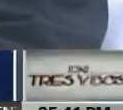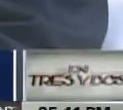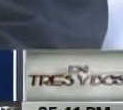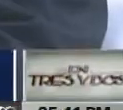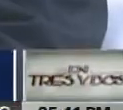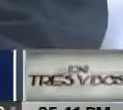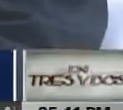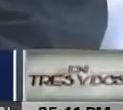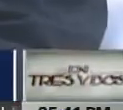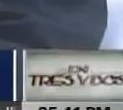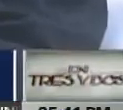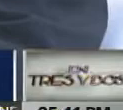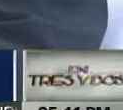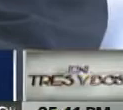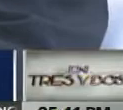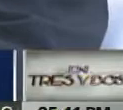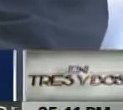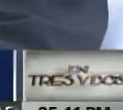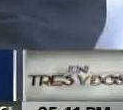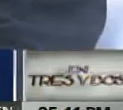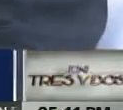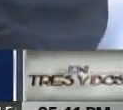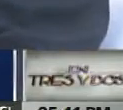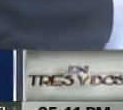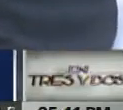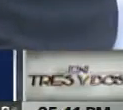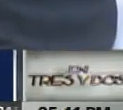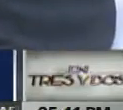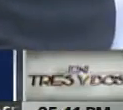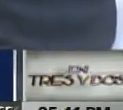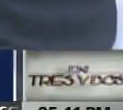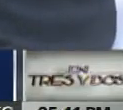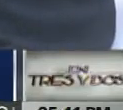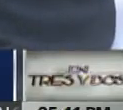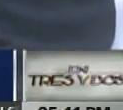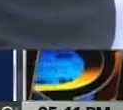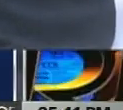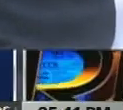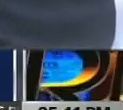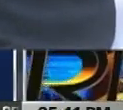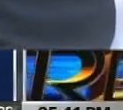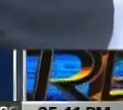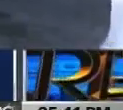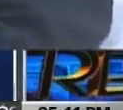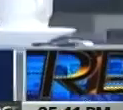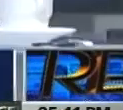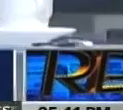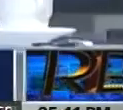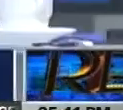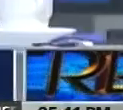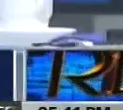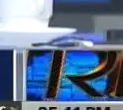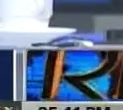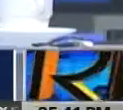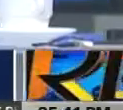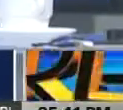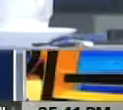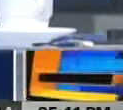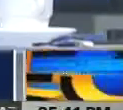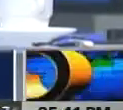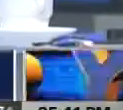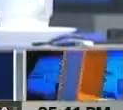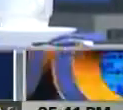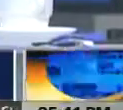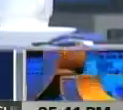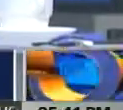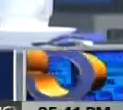Oh, gracias a ti, más bien. Bienvenido Un honor estar con ustedes. Qué gusto, de verdad, porque fíjese, yo le preguntaba antes de la entrevista,